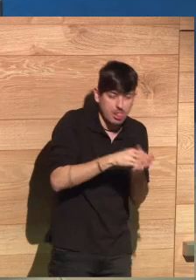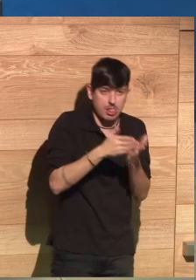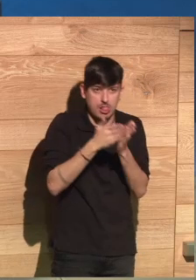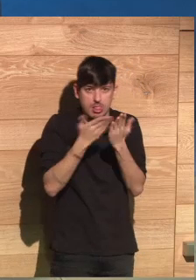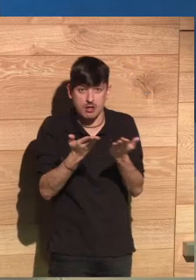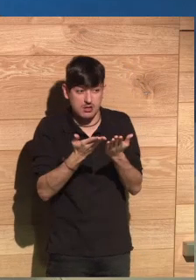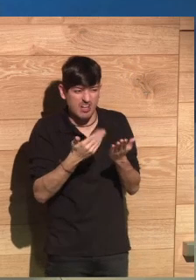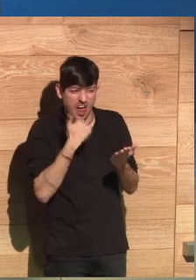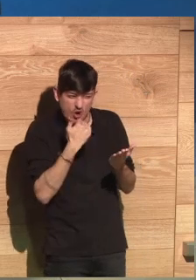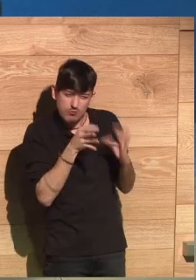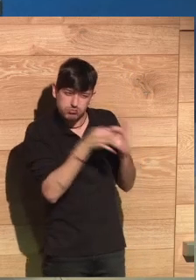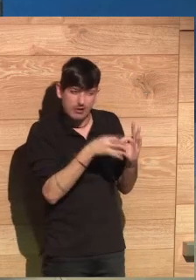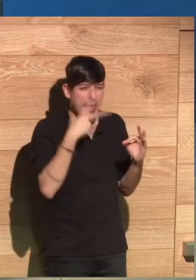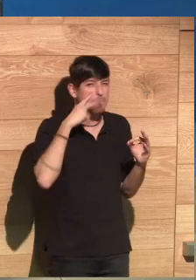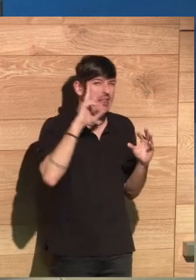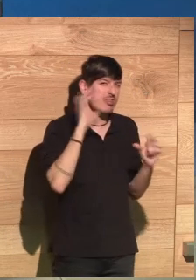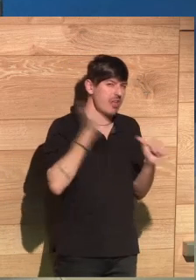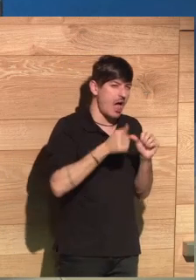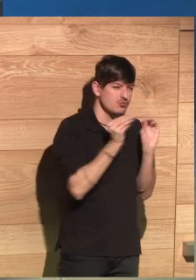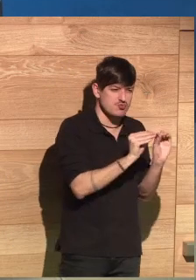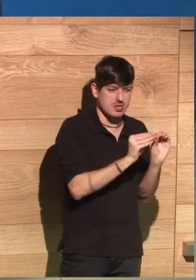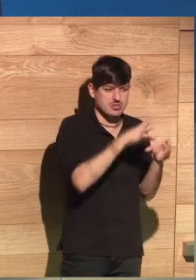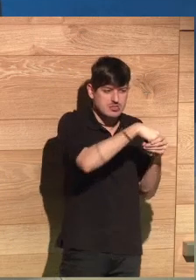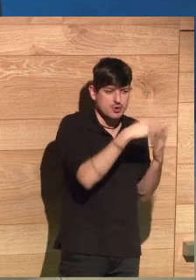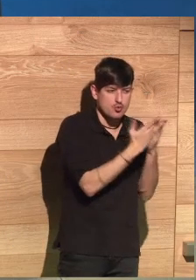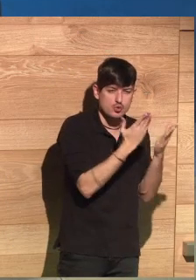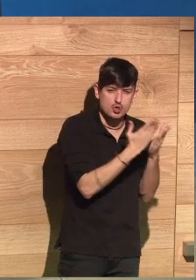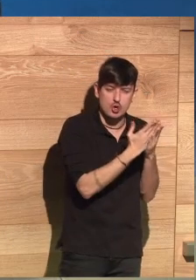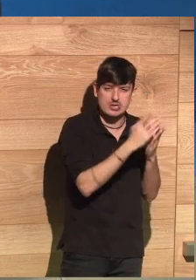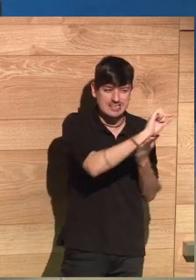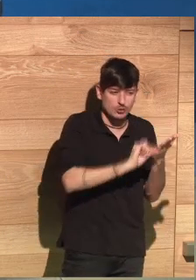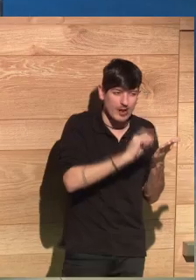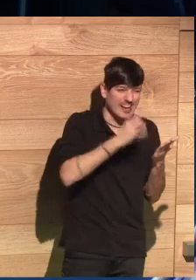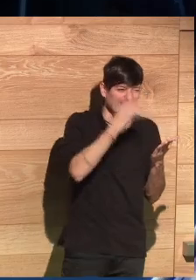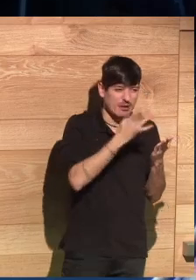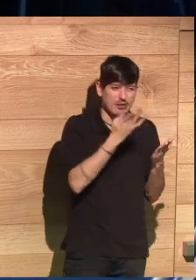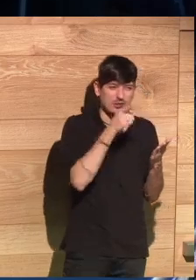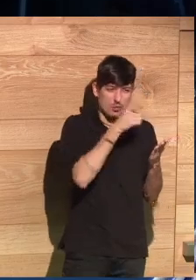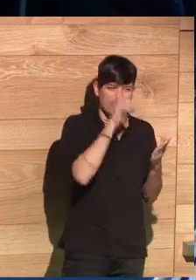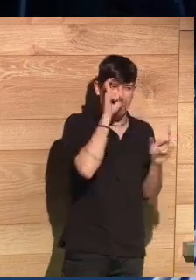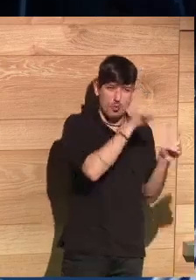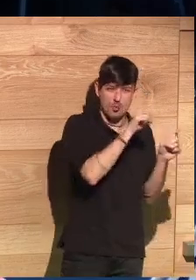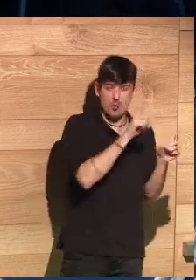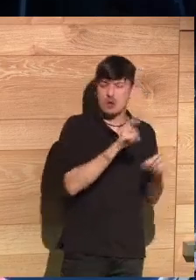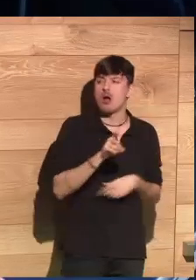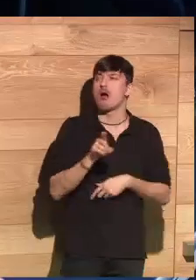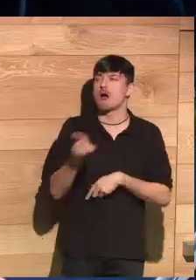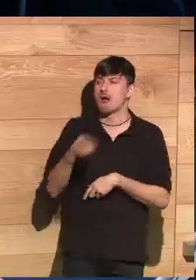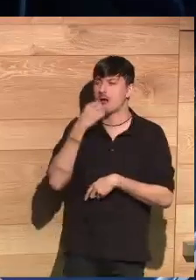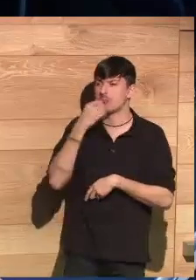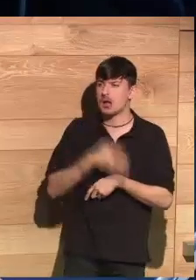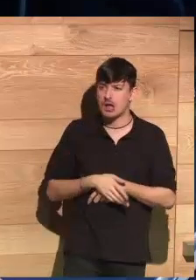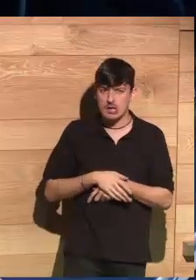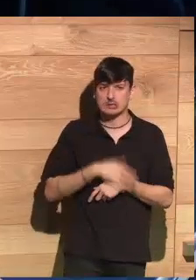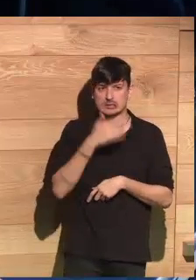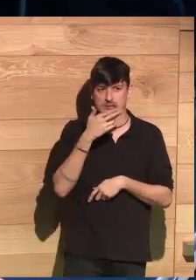esa experiencia tuya en cursos de escritura creativa que has organizado. Claro, es una muy buena observación.